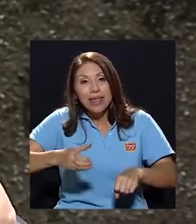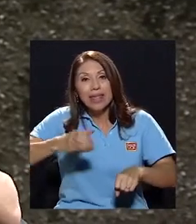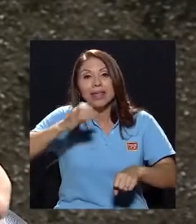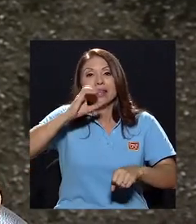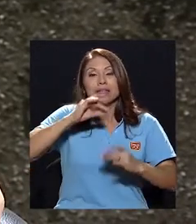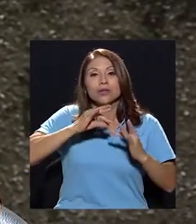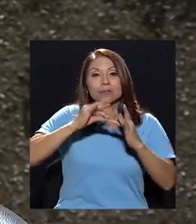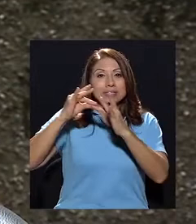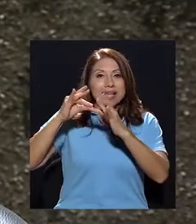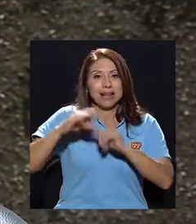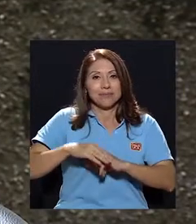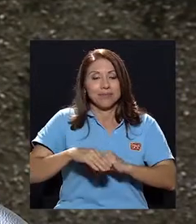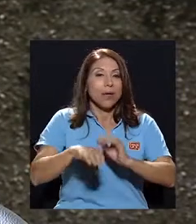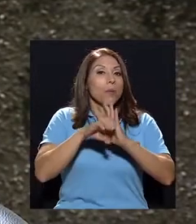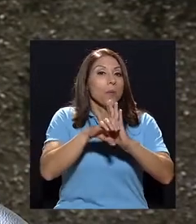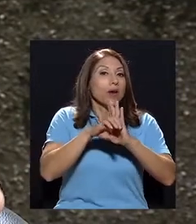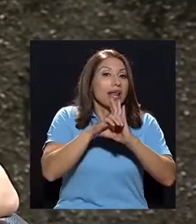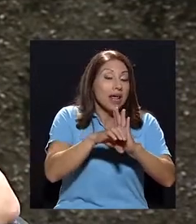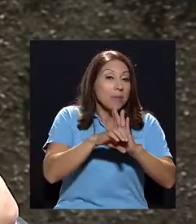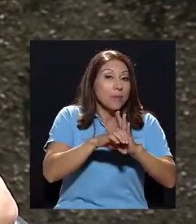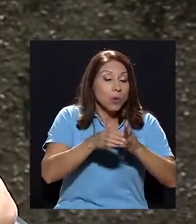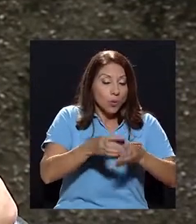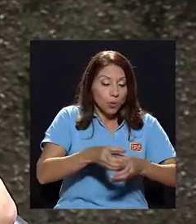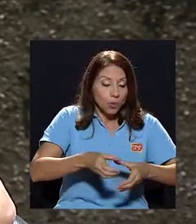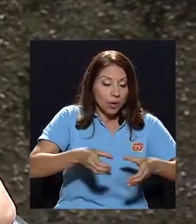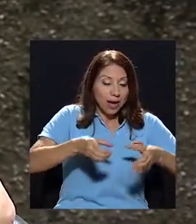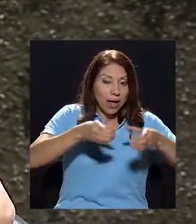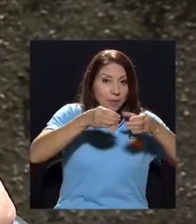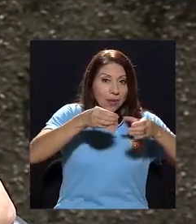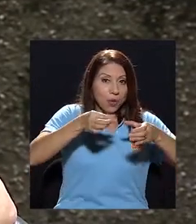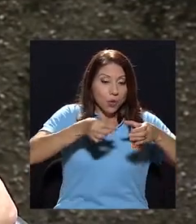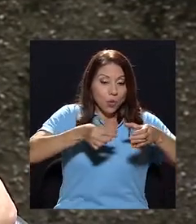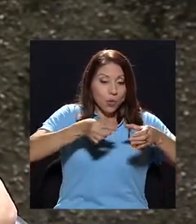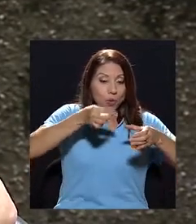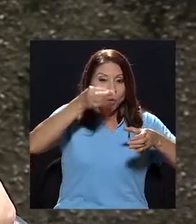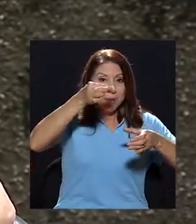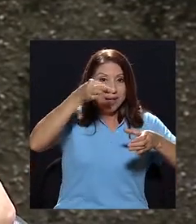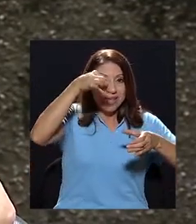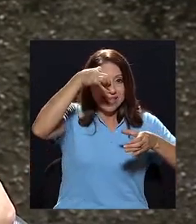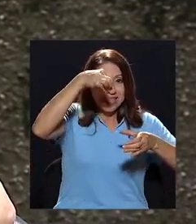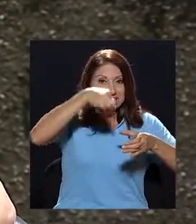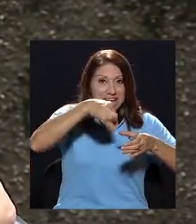ejemplo, digamos, puede llevar un camel o puede llevar una botella con una pajilla o entre las